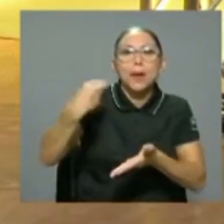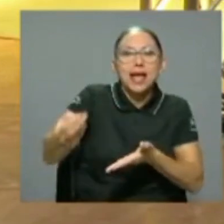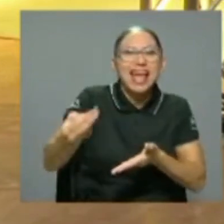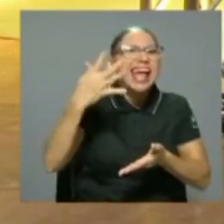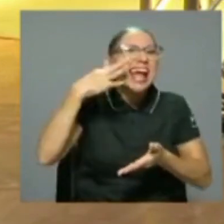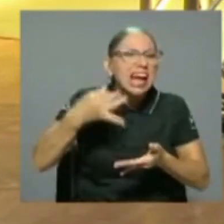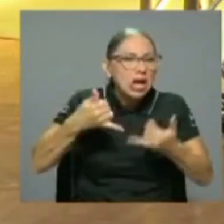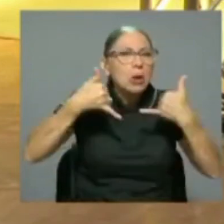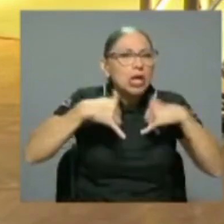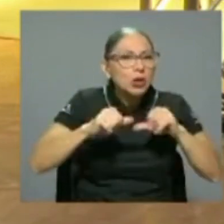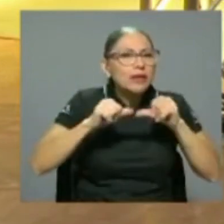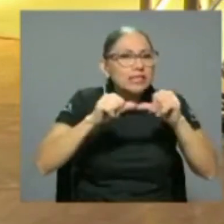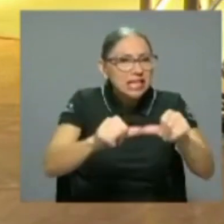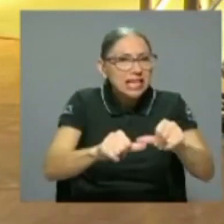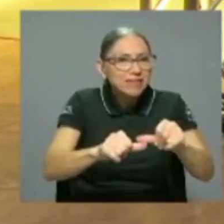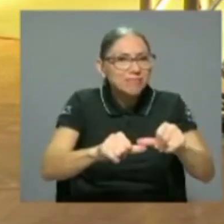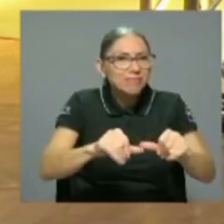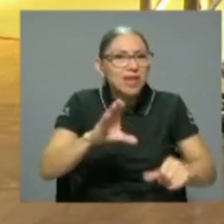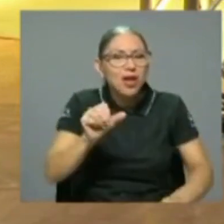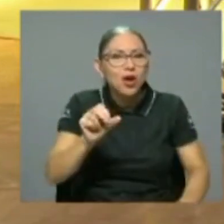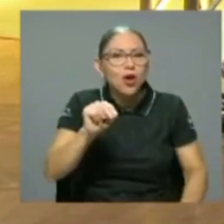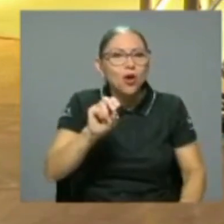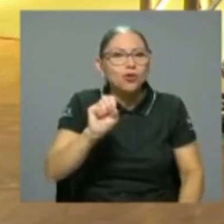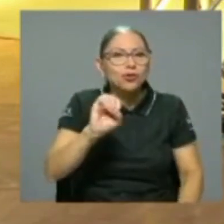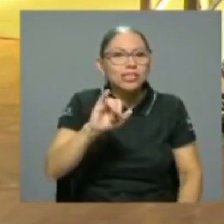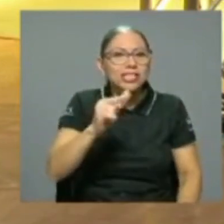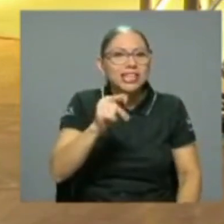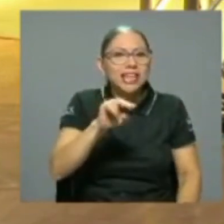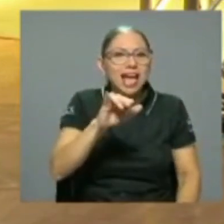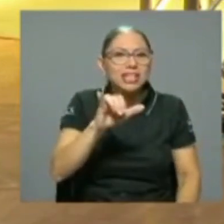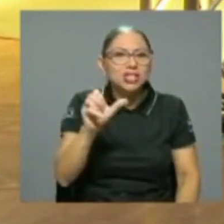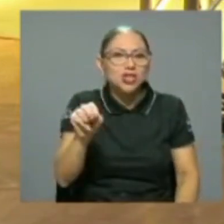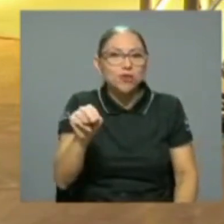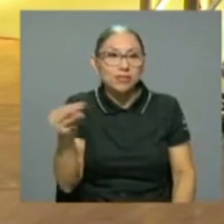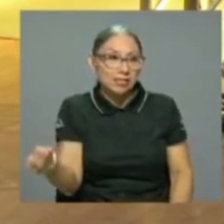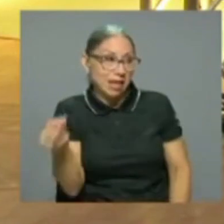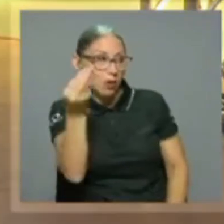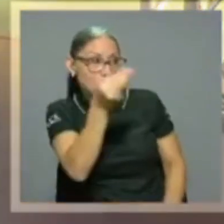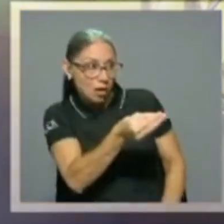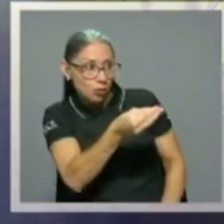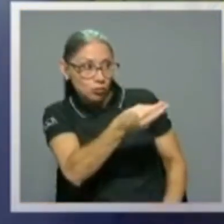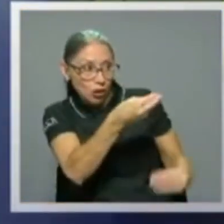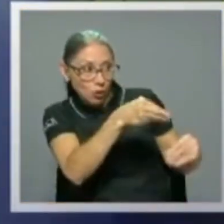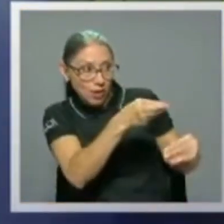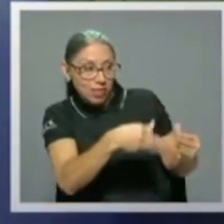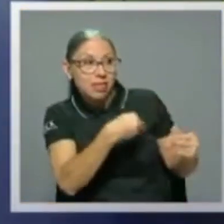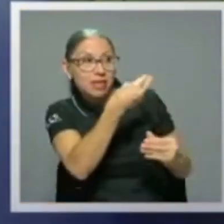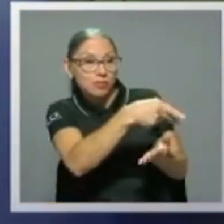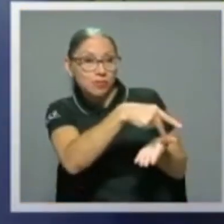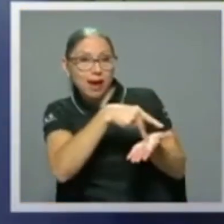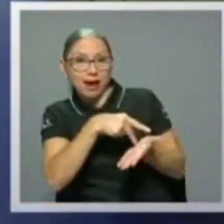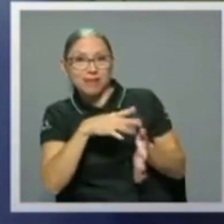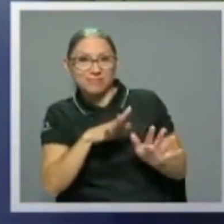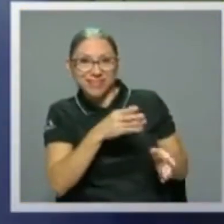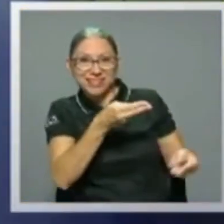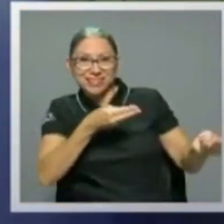Eso fue lo que se hizo y tuvo mucho éxito. Nos queda un minuto, don